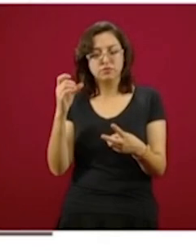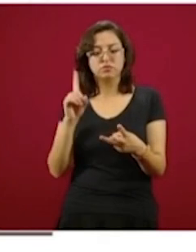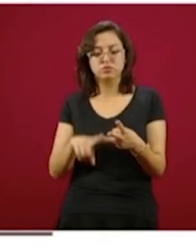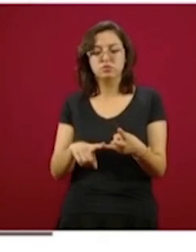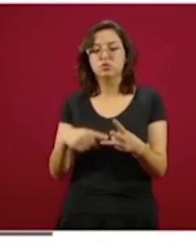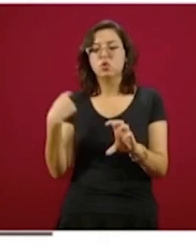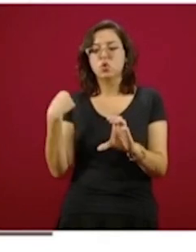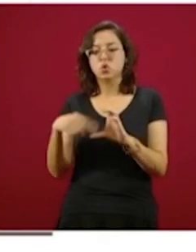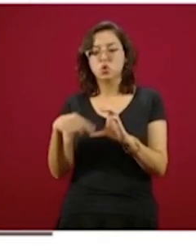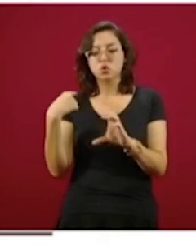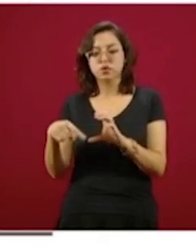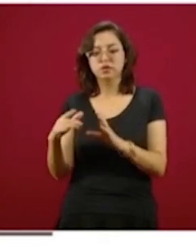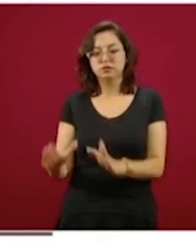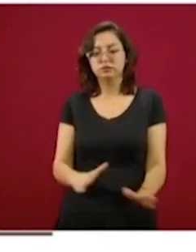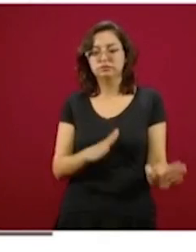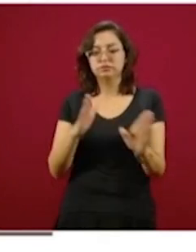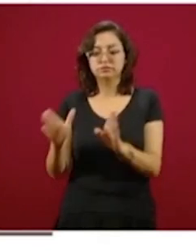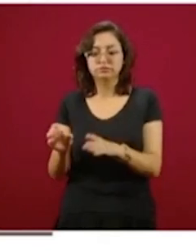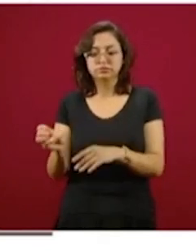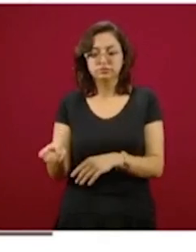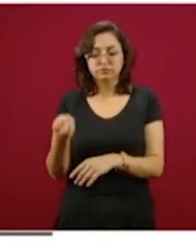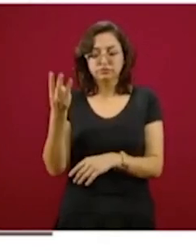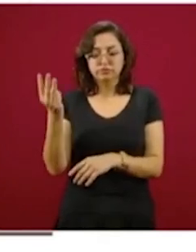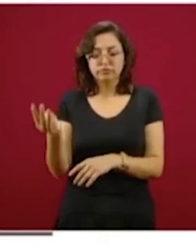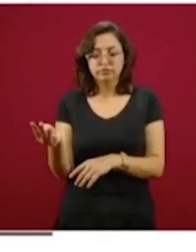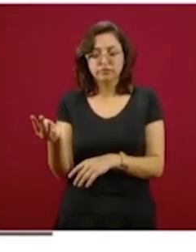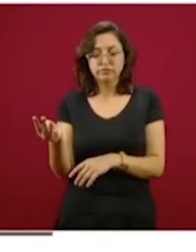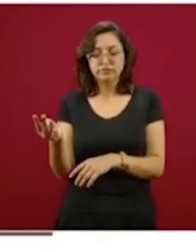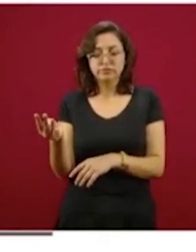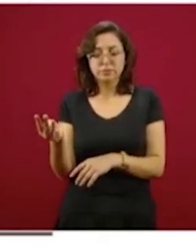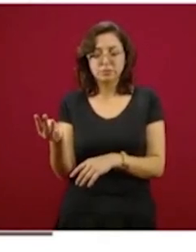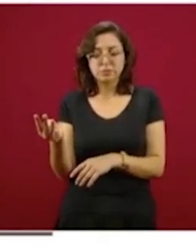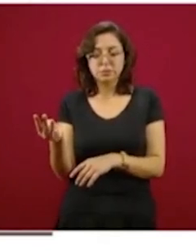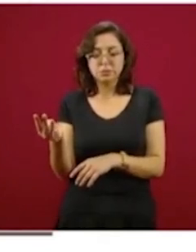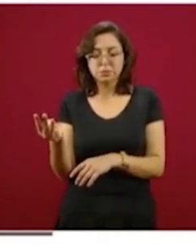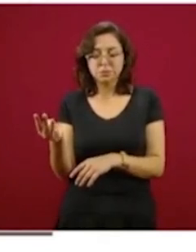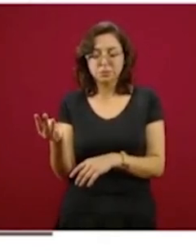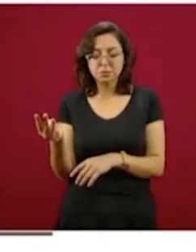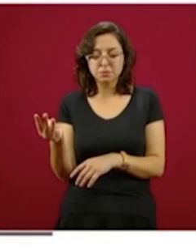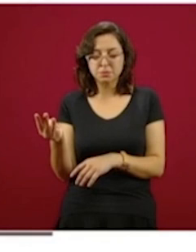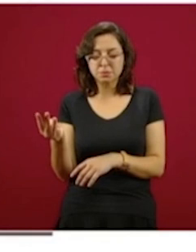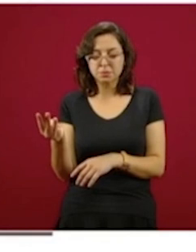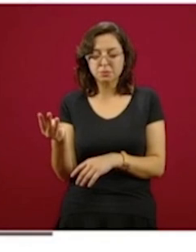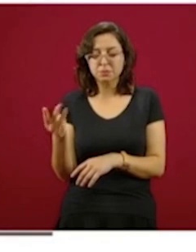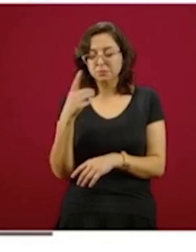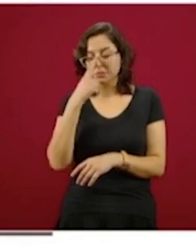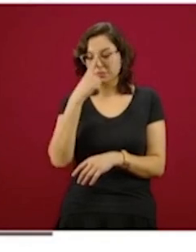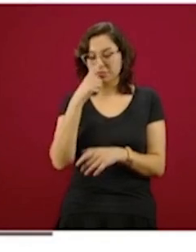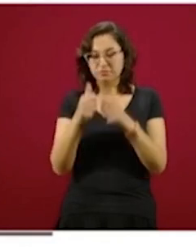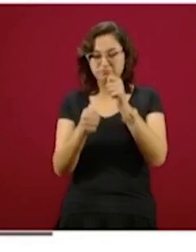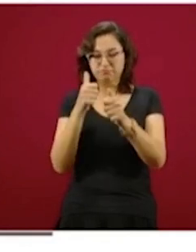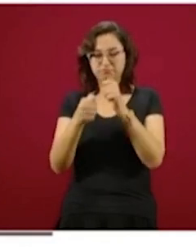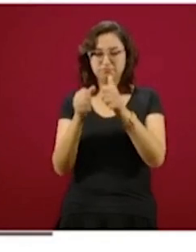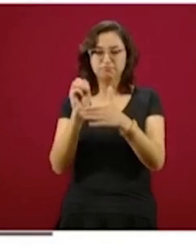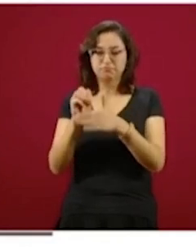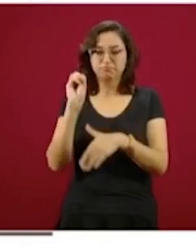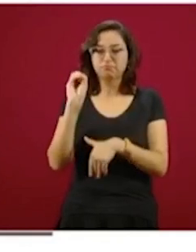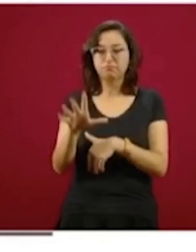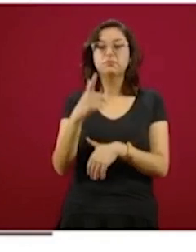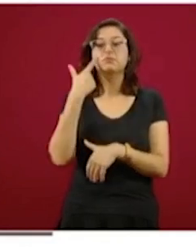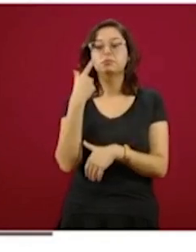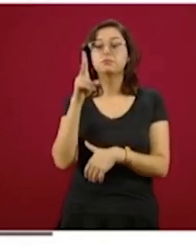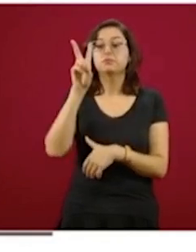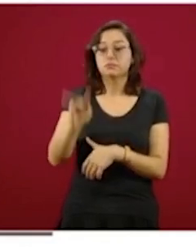electrónico. En el tercer paso, nosotros le estamos enviando un mensaje SMS a la persona para confirmar su número